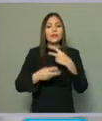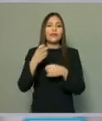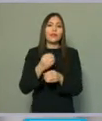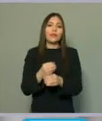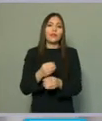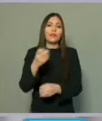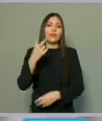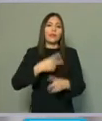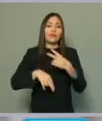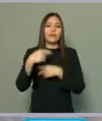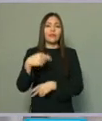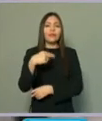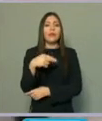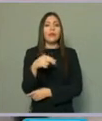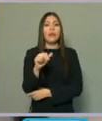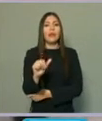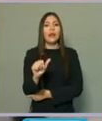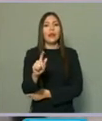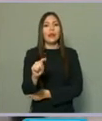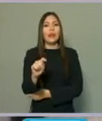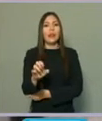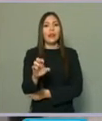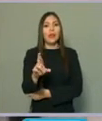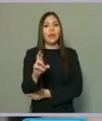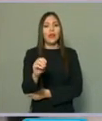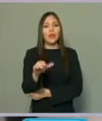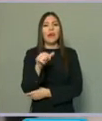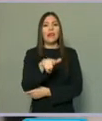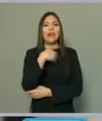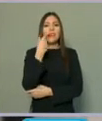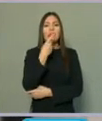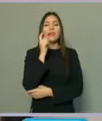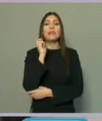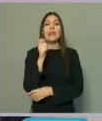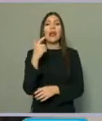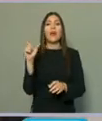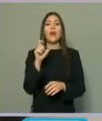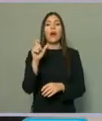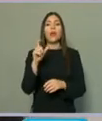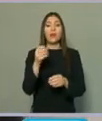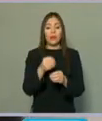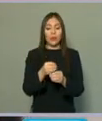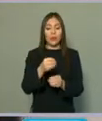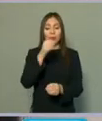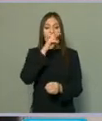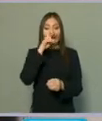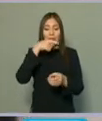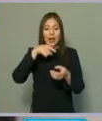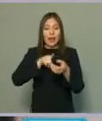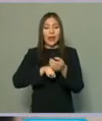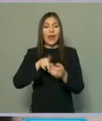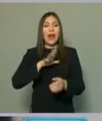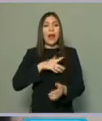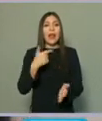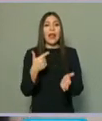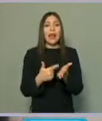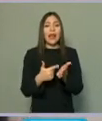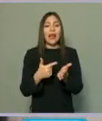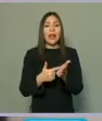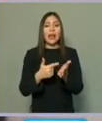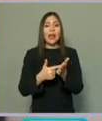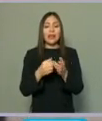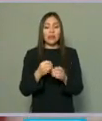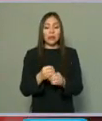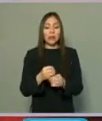lesión que se llama ateroma. Este ateroma es la acumulación de grasa que luego va aumentando hasta llegar a obstruir por